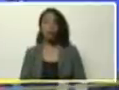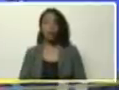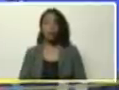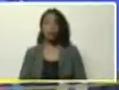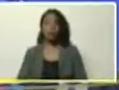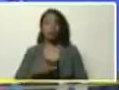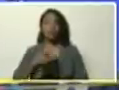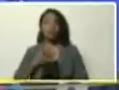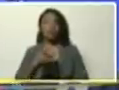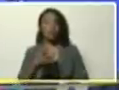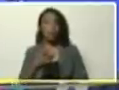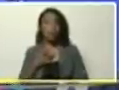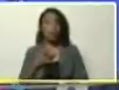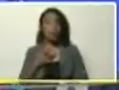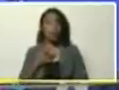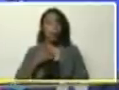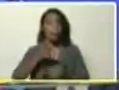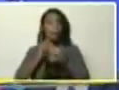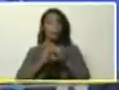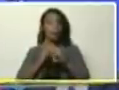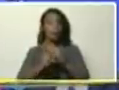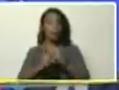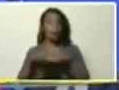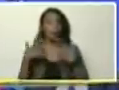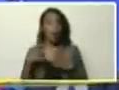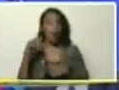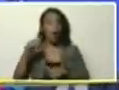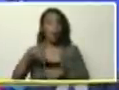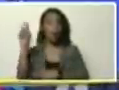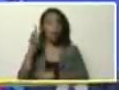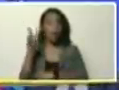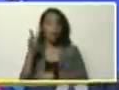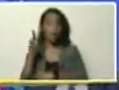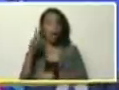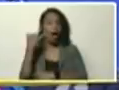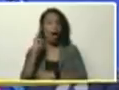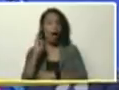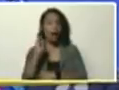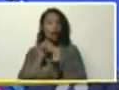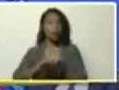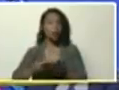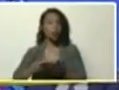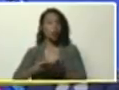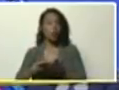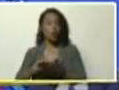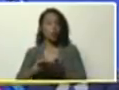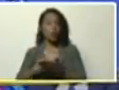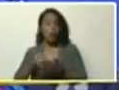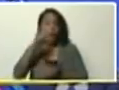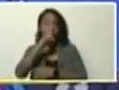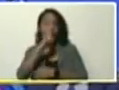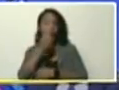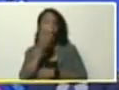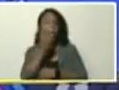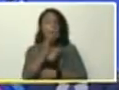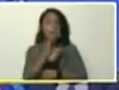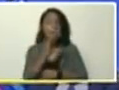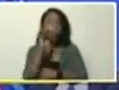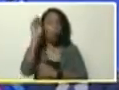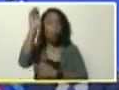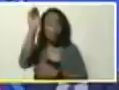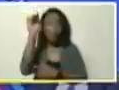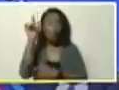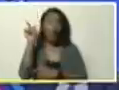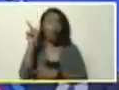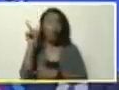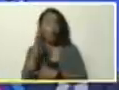síntomas certeros de que Venezuela se está recuperando y que los años que están por venir van a